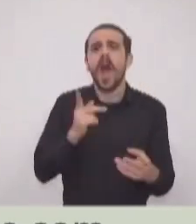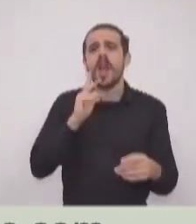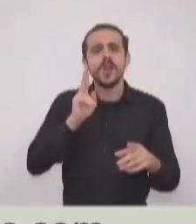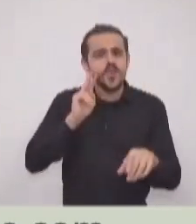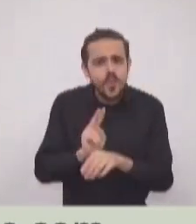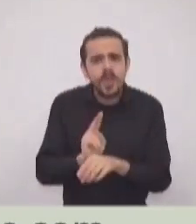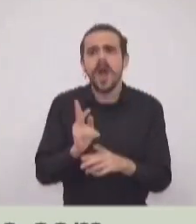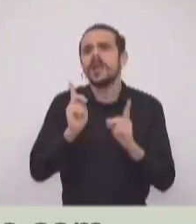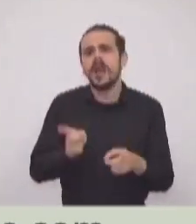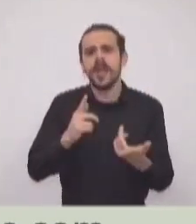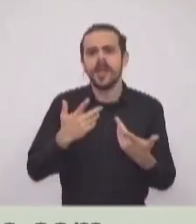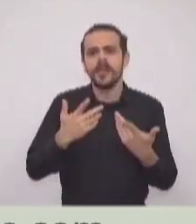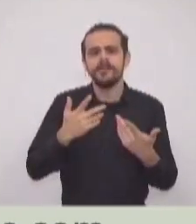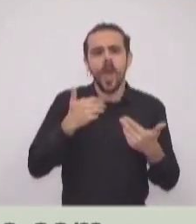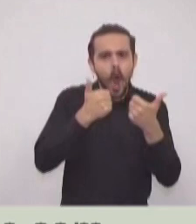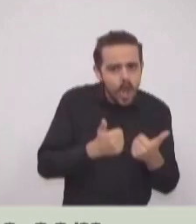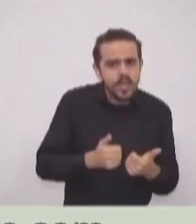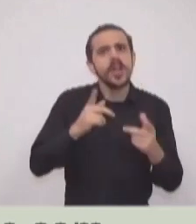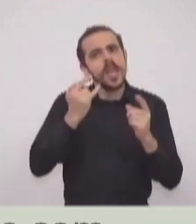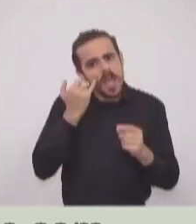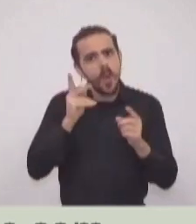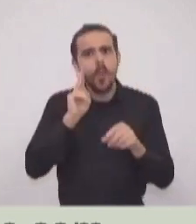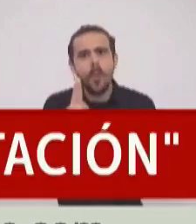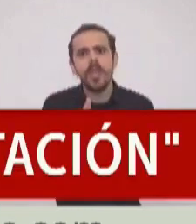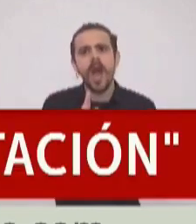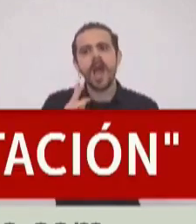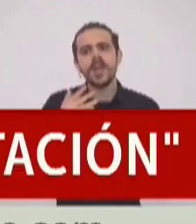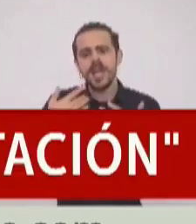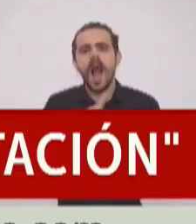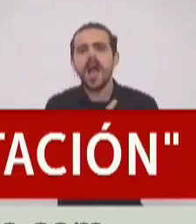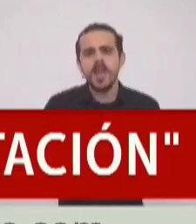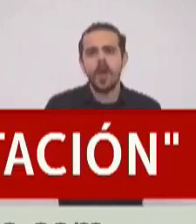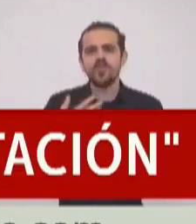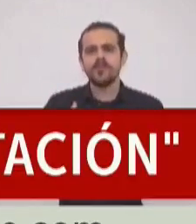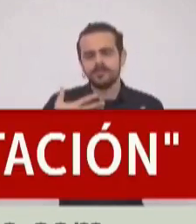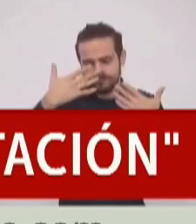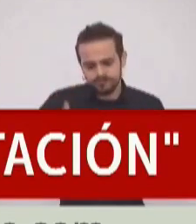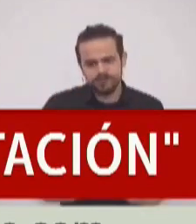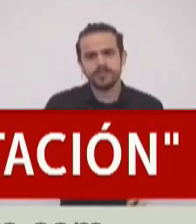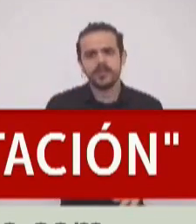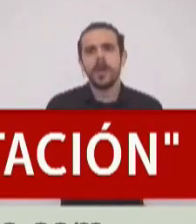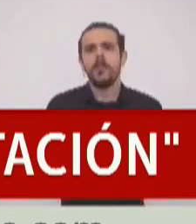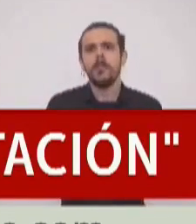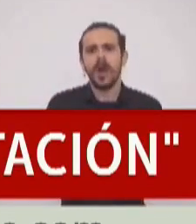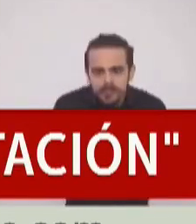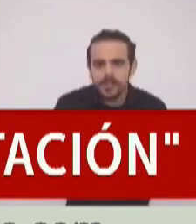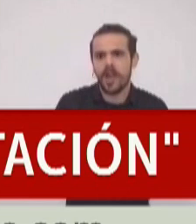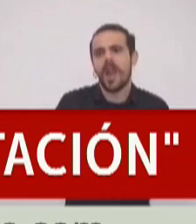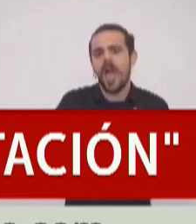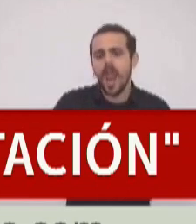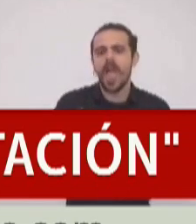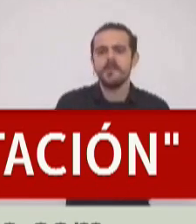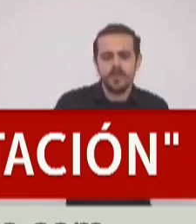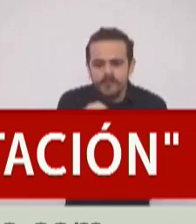época o el momento de la pandemia donde no podemos aflojar ni relajar absolutamente nada.